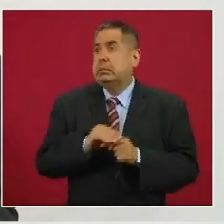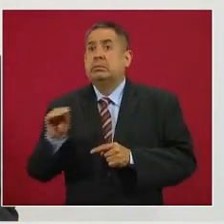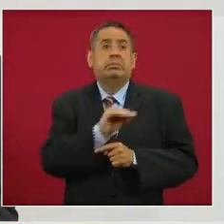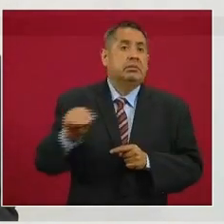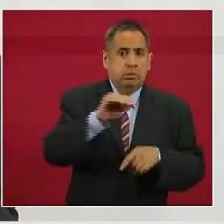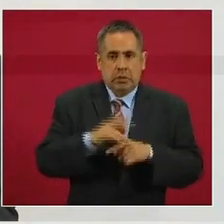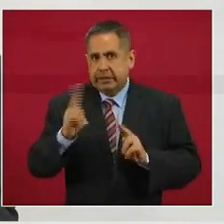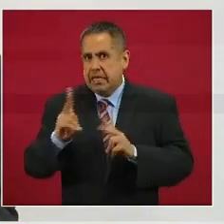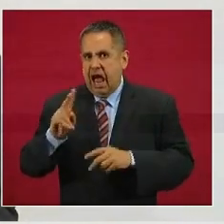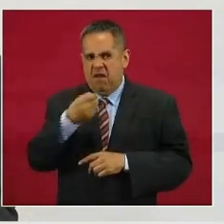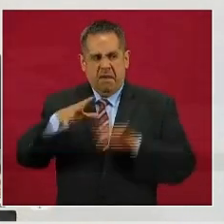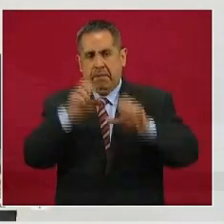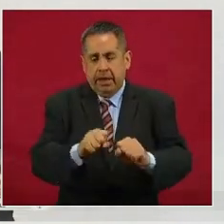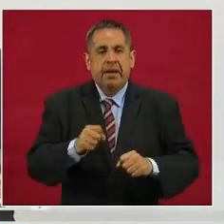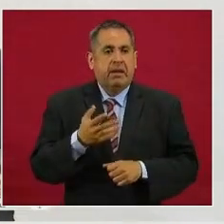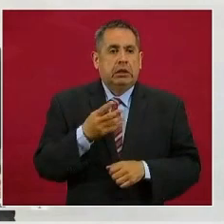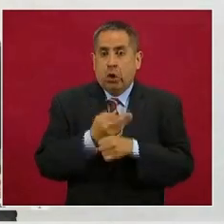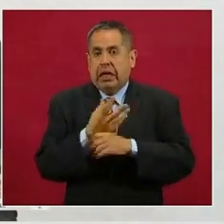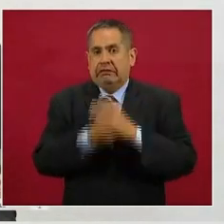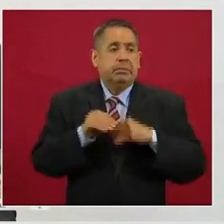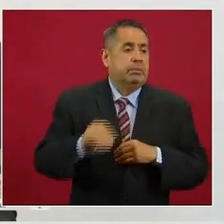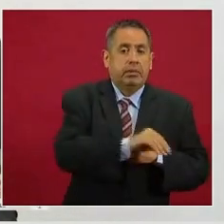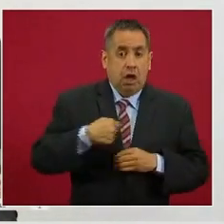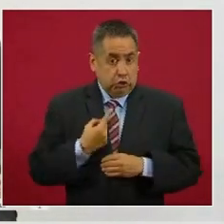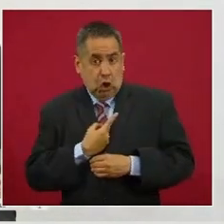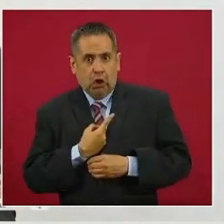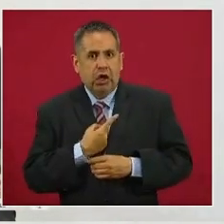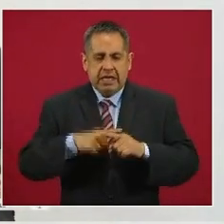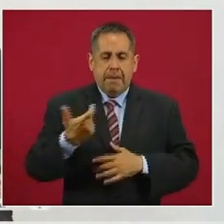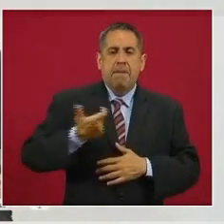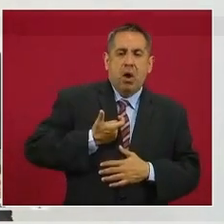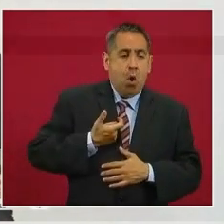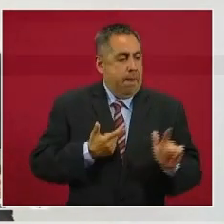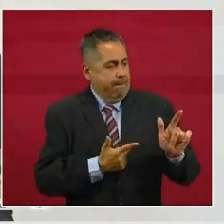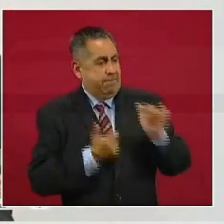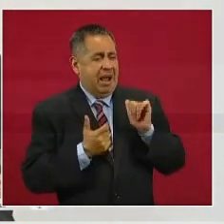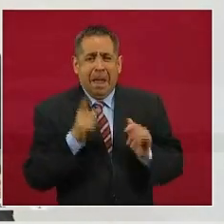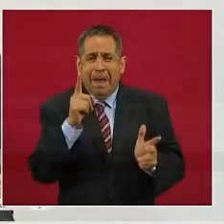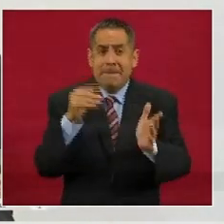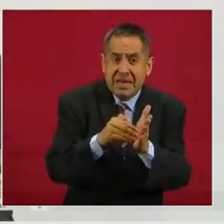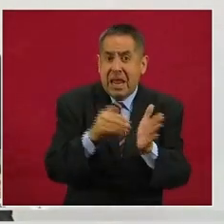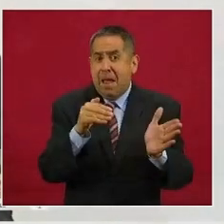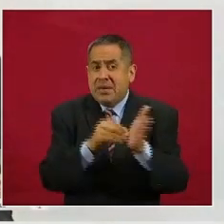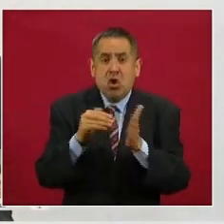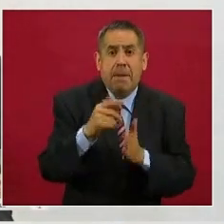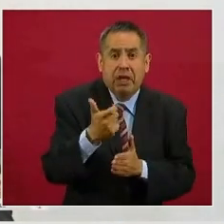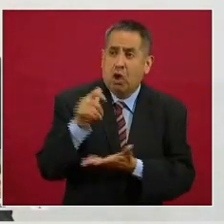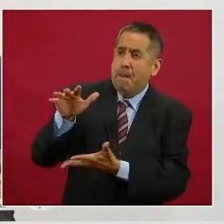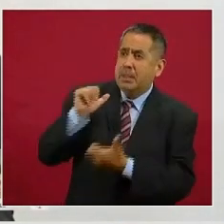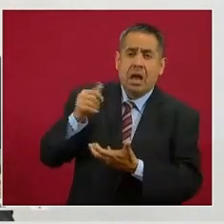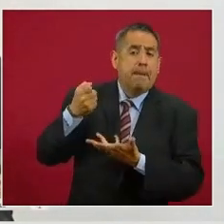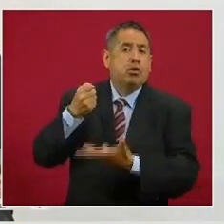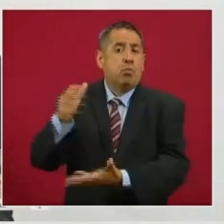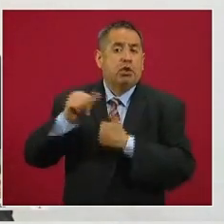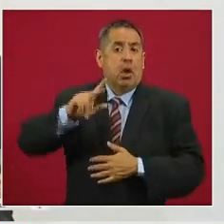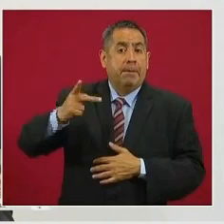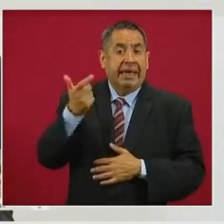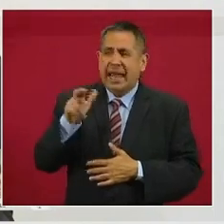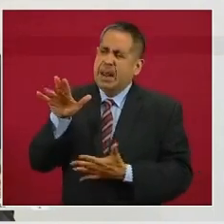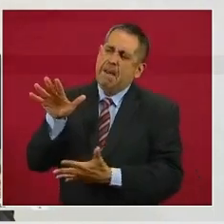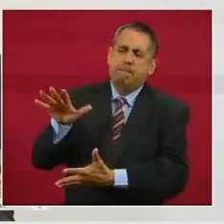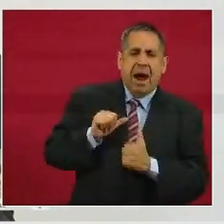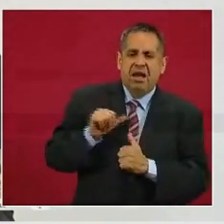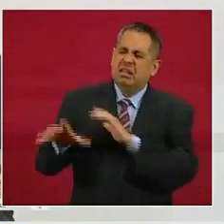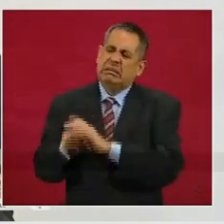mata por las órdenes de aprehensión que hemos logrado, no lo hizo gratuitamente. Él tuvo un pago. Él cobró y se robó más de 1,000,000,000 de pesos del presupuesto de la entonces Procuraduría General de la